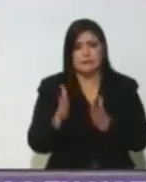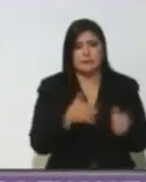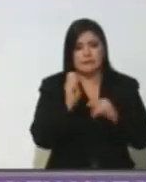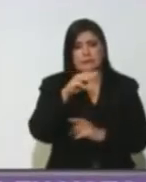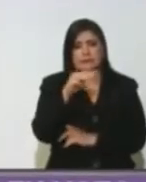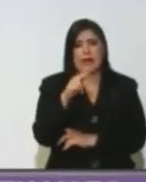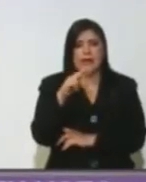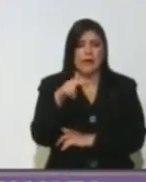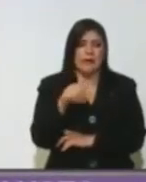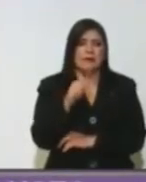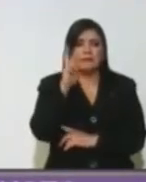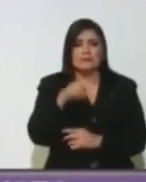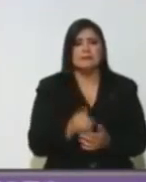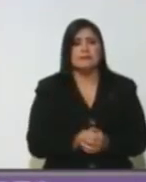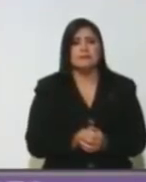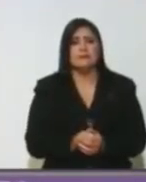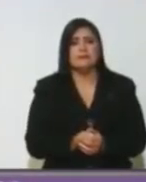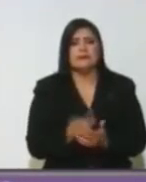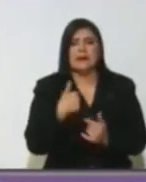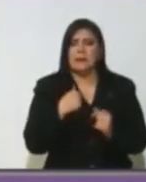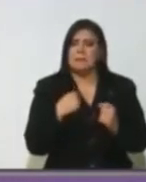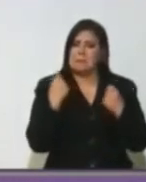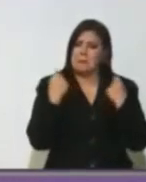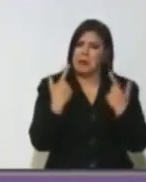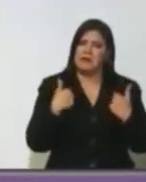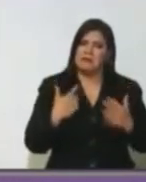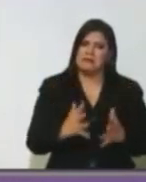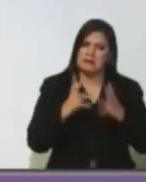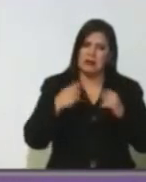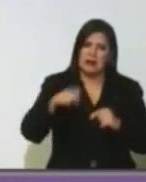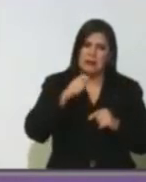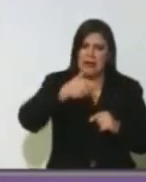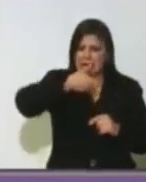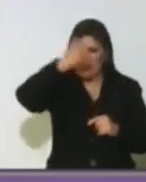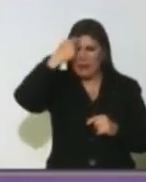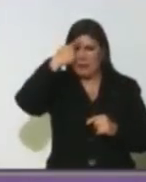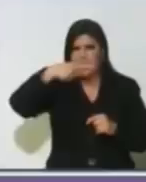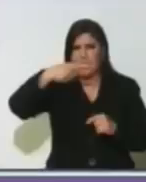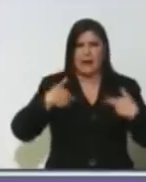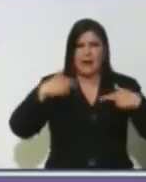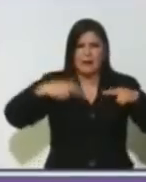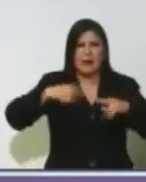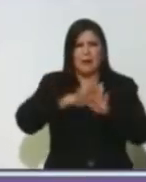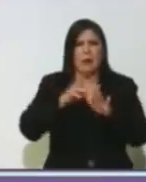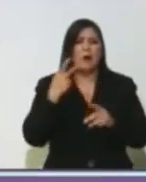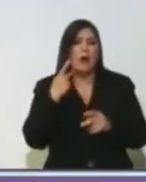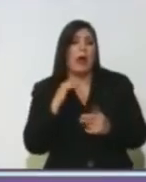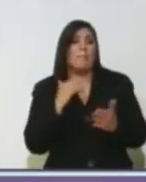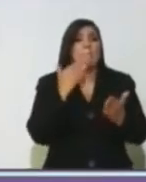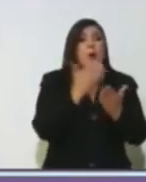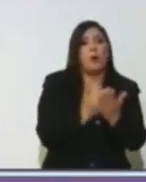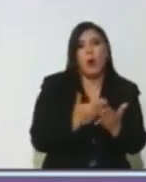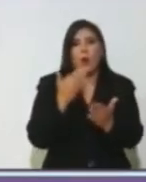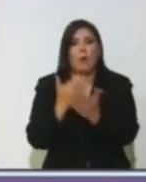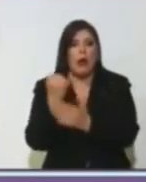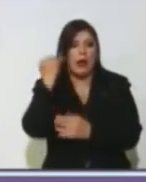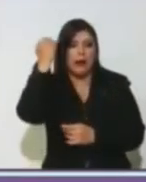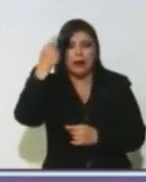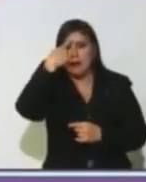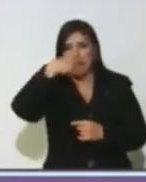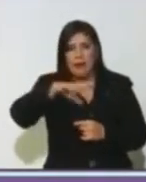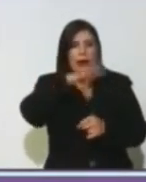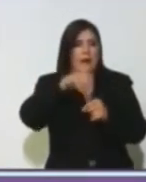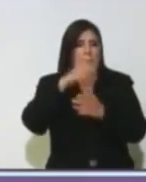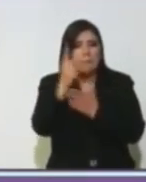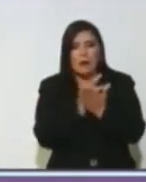di me sorprende un poco hablar a las candidatas que representan a los políticos de siempre de propuestas y de proyectos integrales